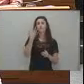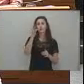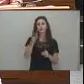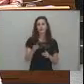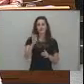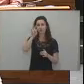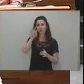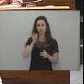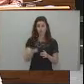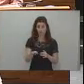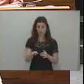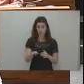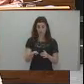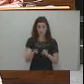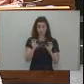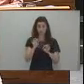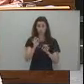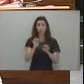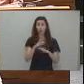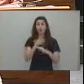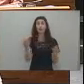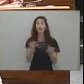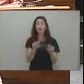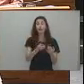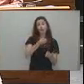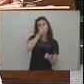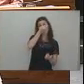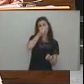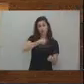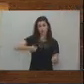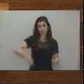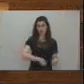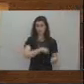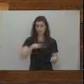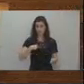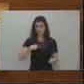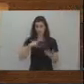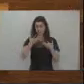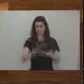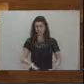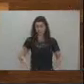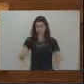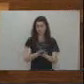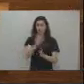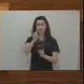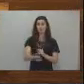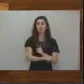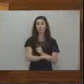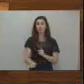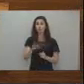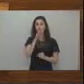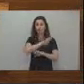pasan, somos Podemos y Partido Socialista. ¿No? Porque si no, sí que sería la ceremonia de la